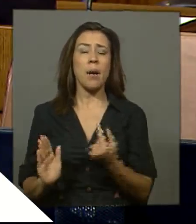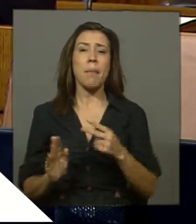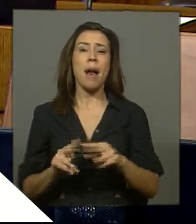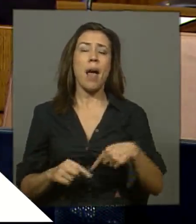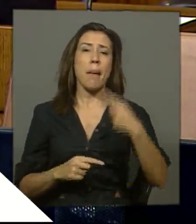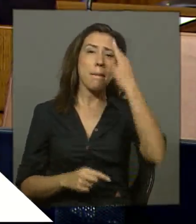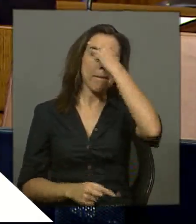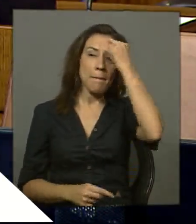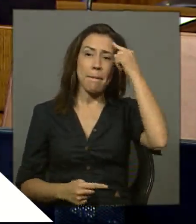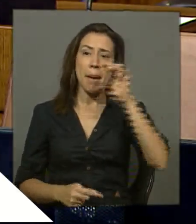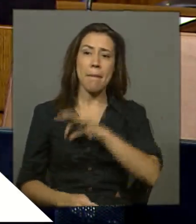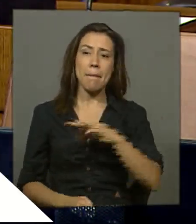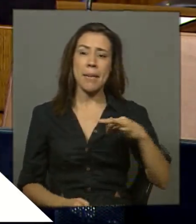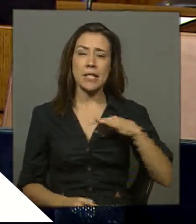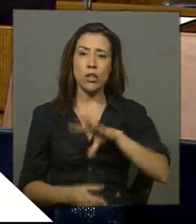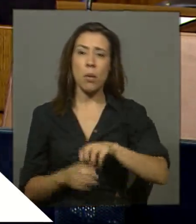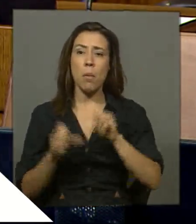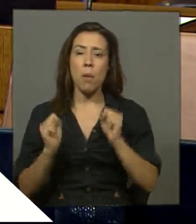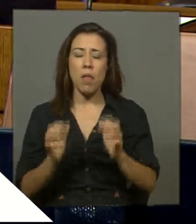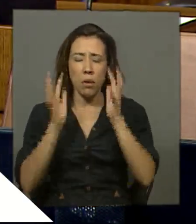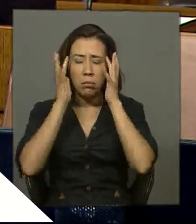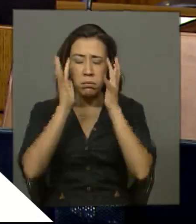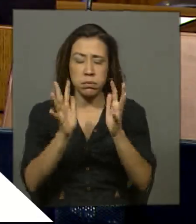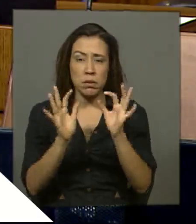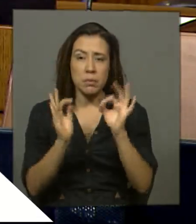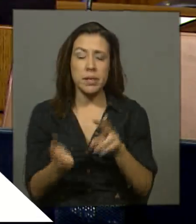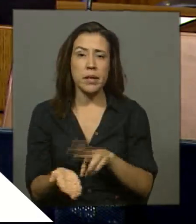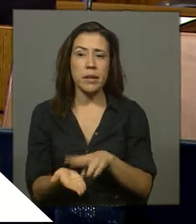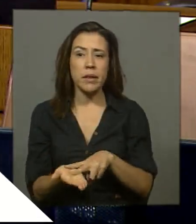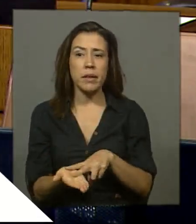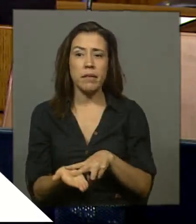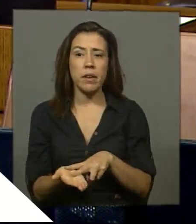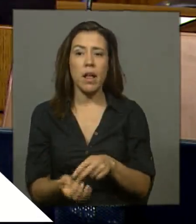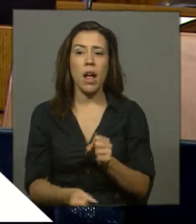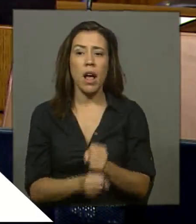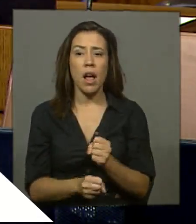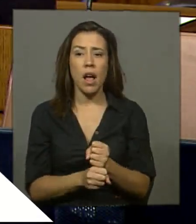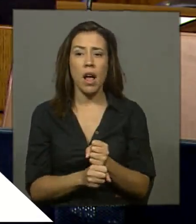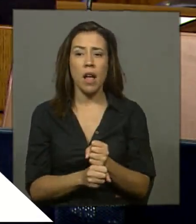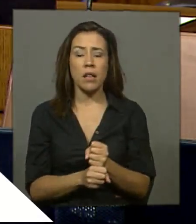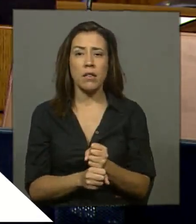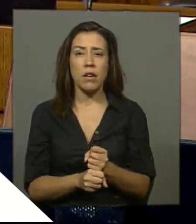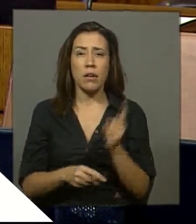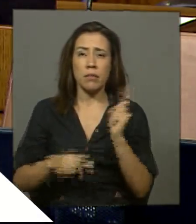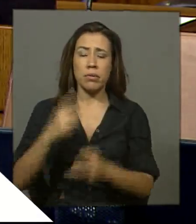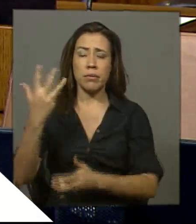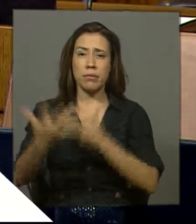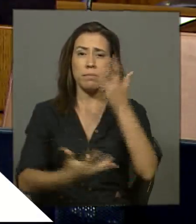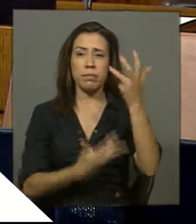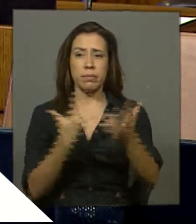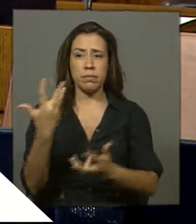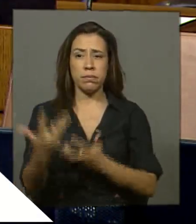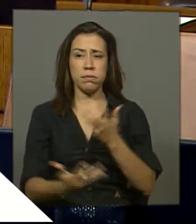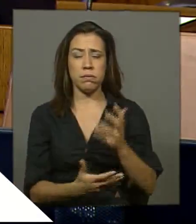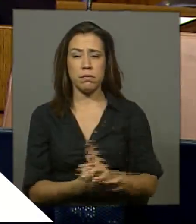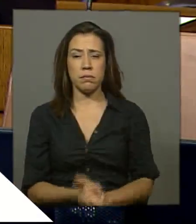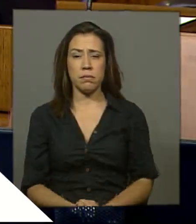marzo para que el ministro del interior pudiera dedicarse efectivamente a las tareas de combatir el